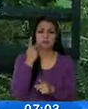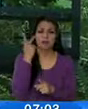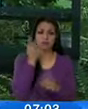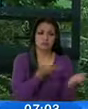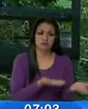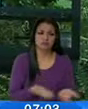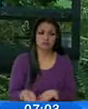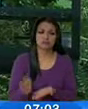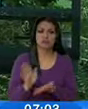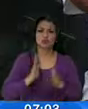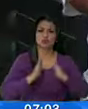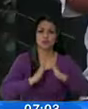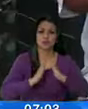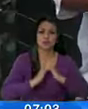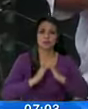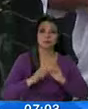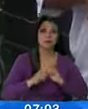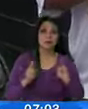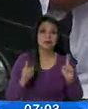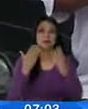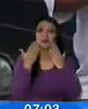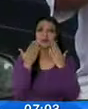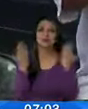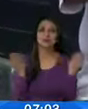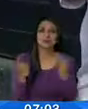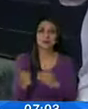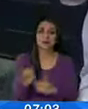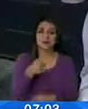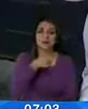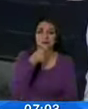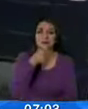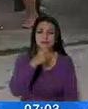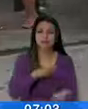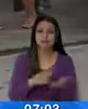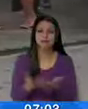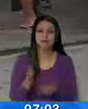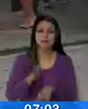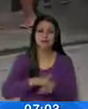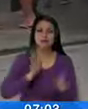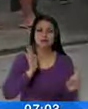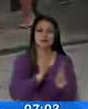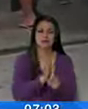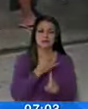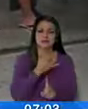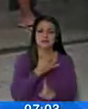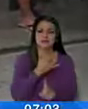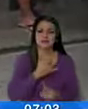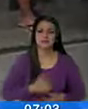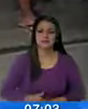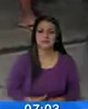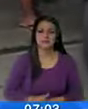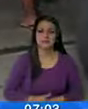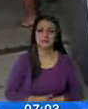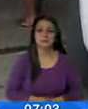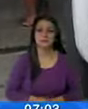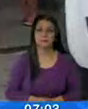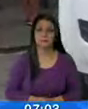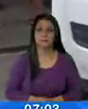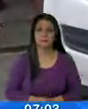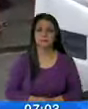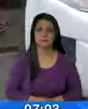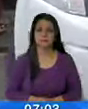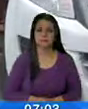acogieron en su hogar, sin imaginar que en algún momento ocurriría esta terrible tragedia. Desde Machala, informó